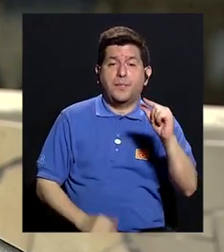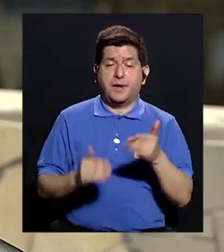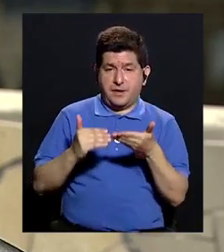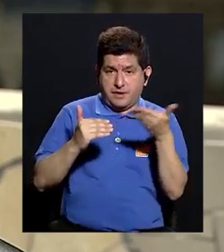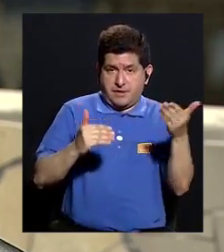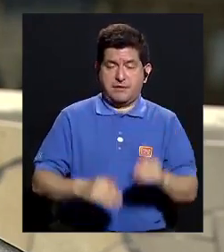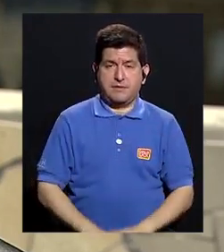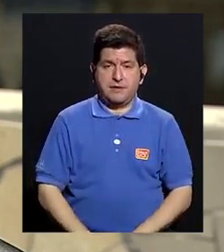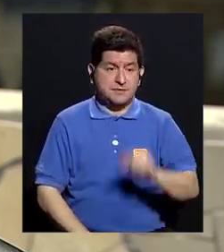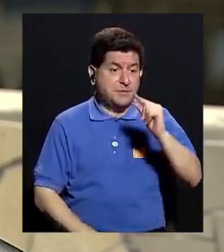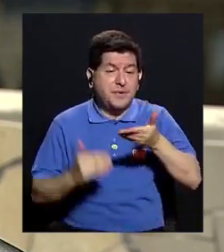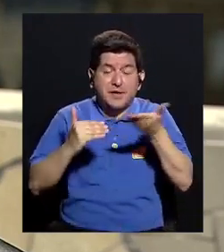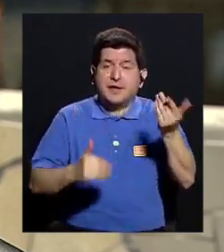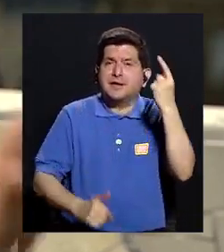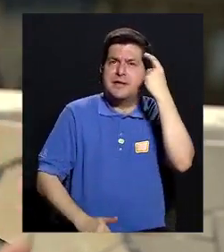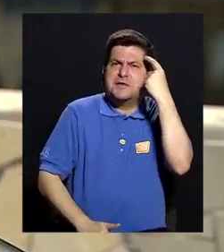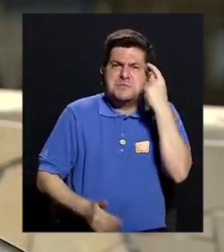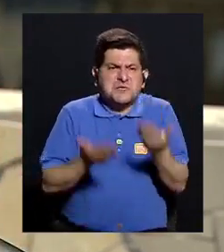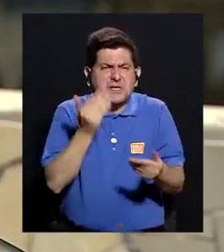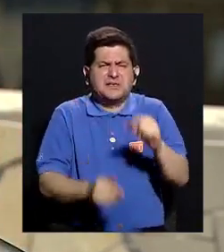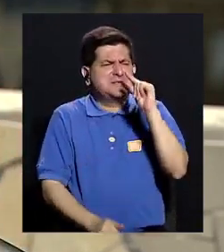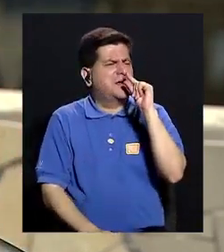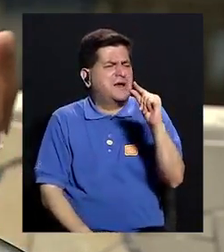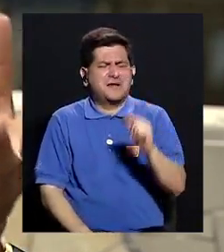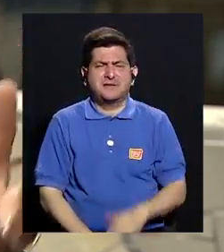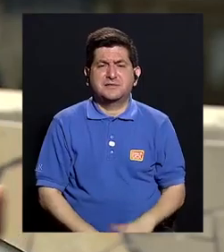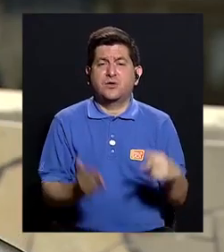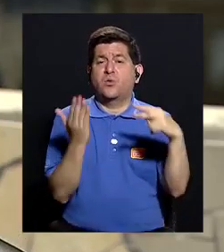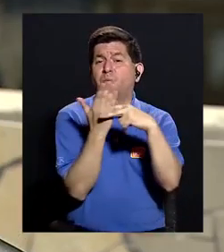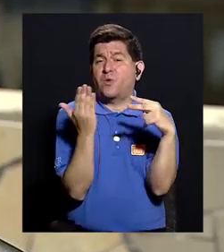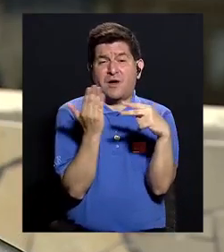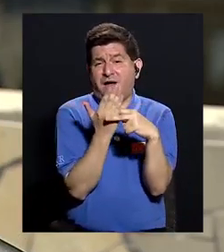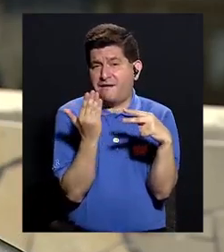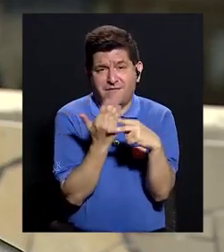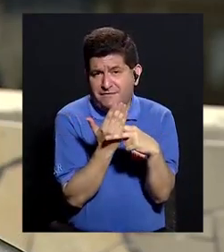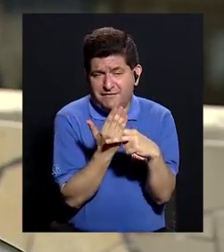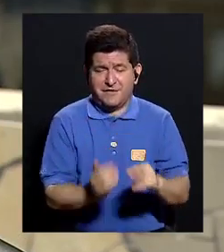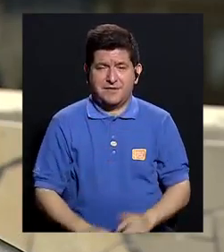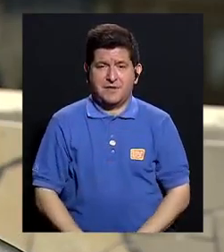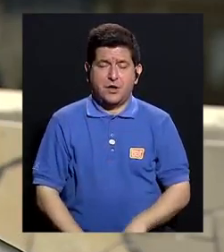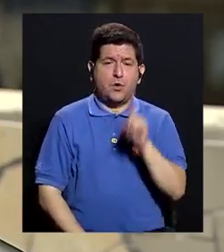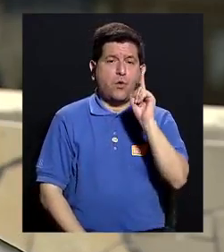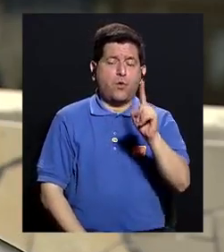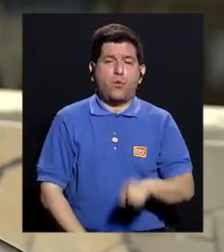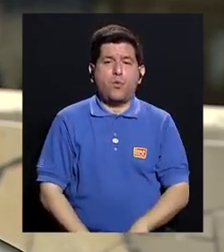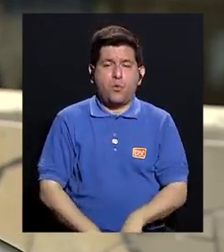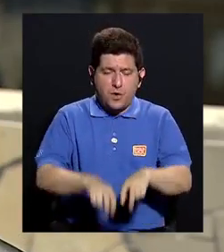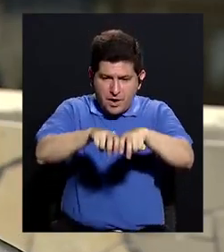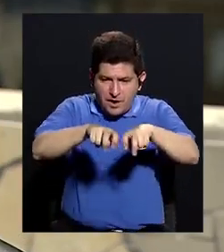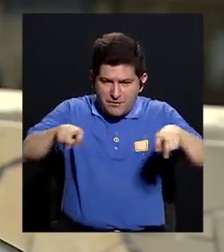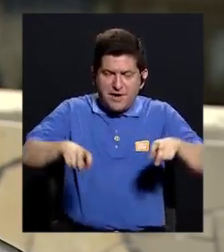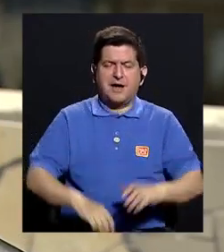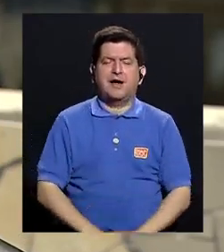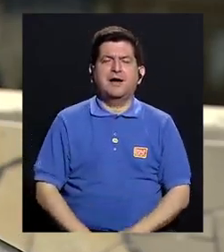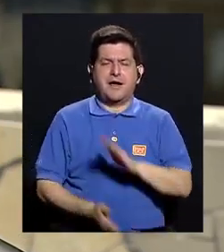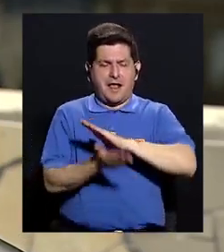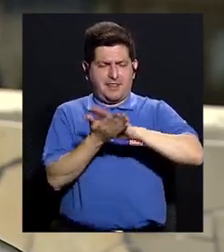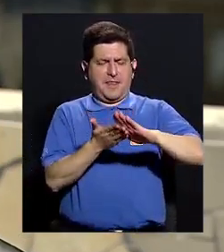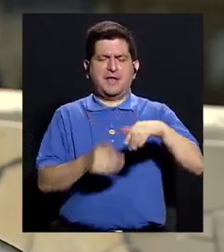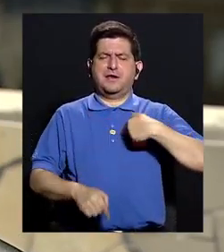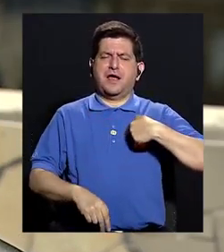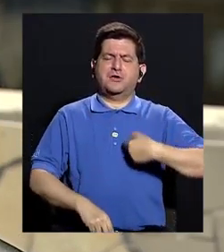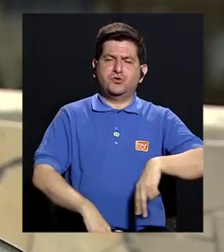las pequeñas cosas que podríamos pensar que son tan pequeñas como los jardines y una banca digna cómoda